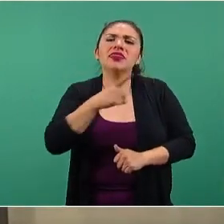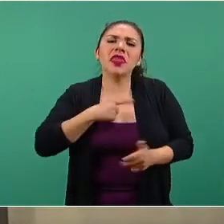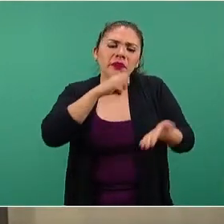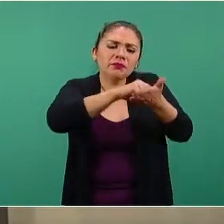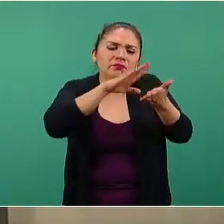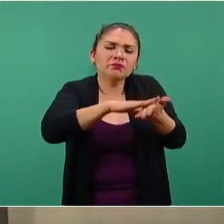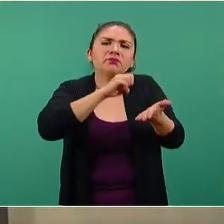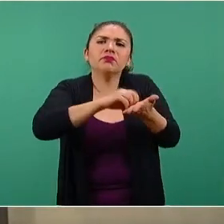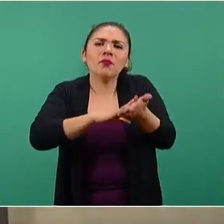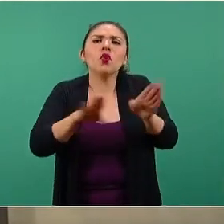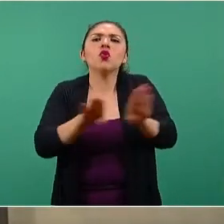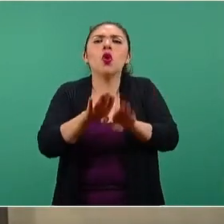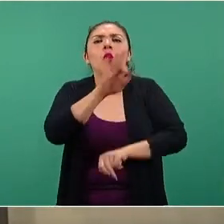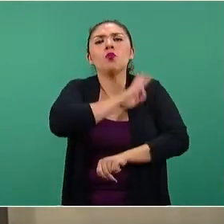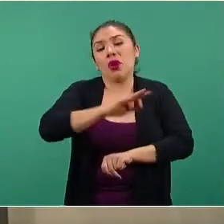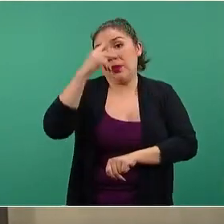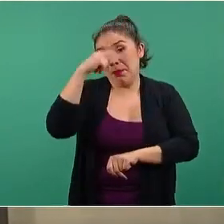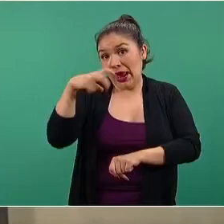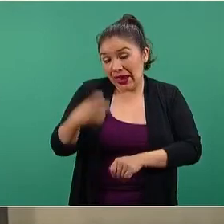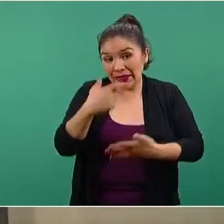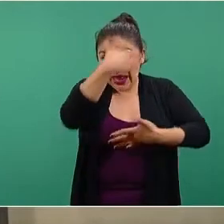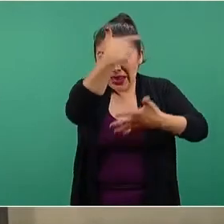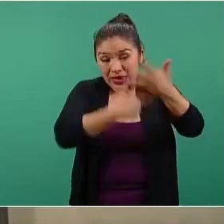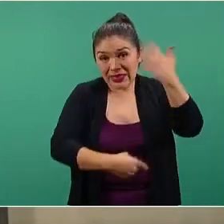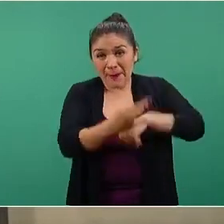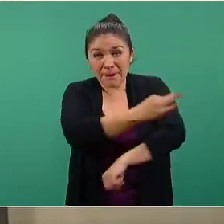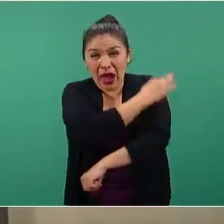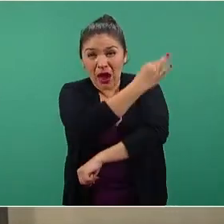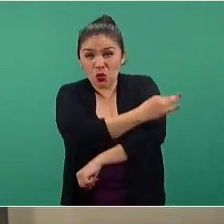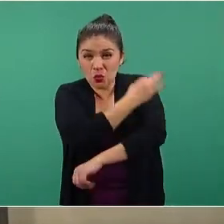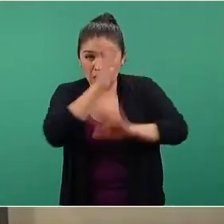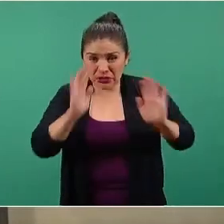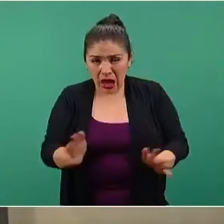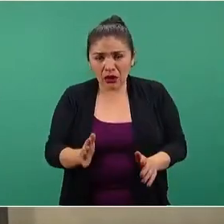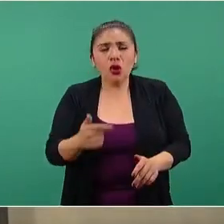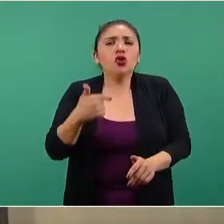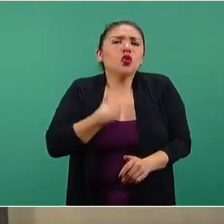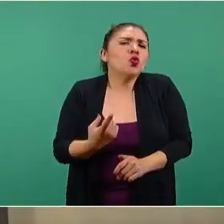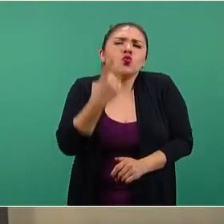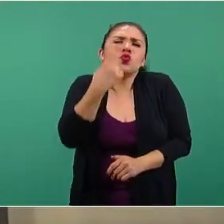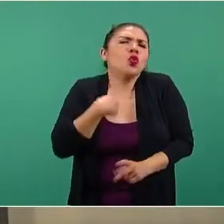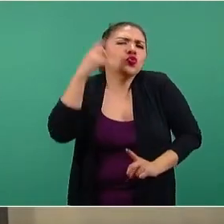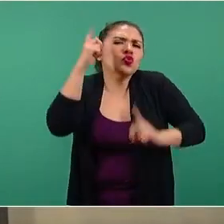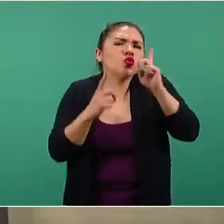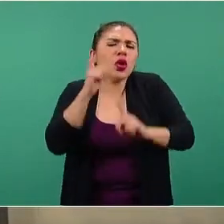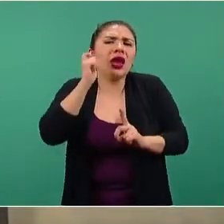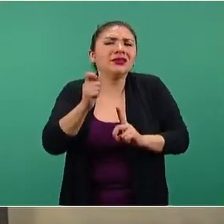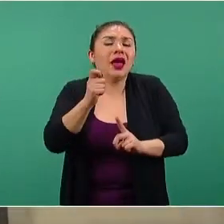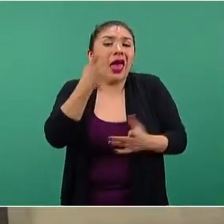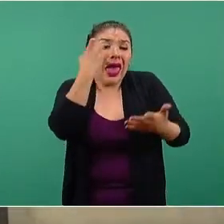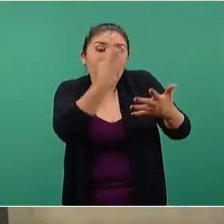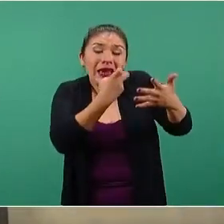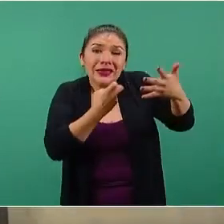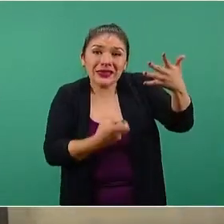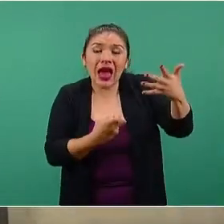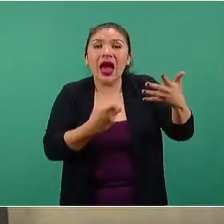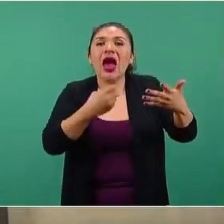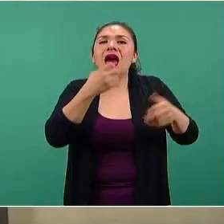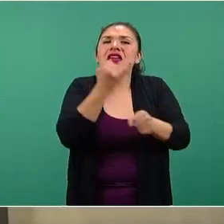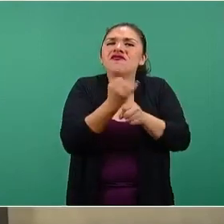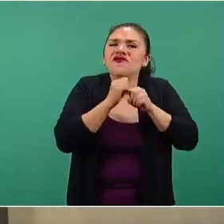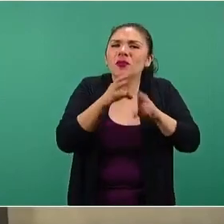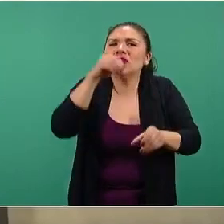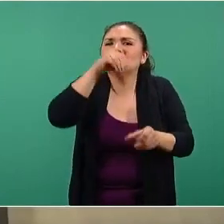a la información de la base de datos de vacunación, y nuestra única inquietud sería que no se vulnere la confidencialidad